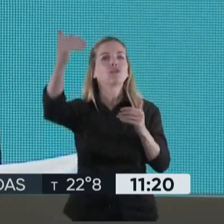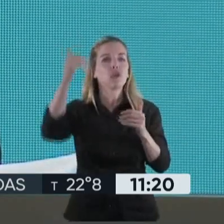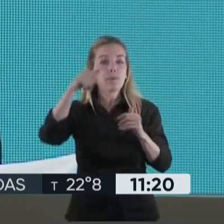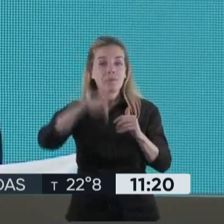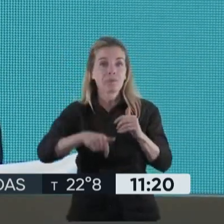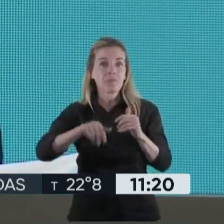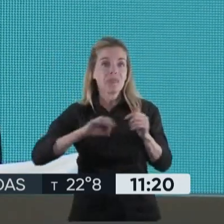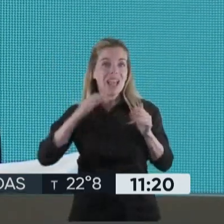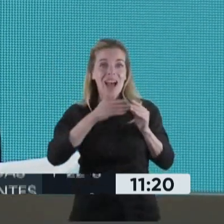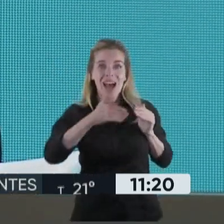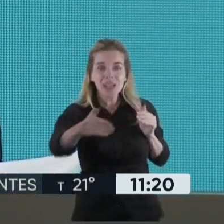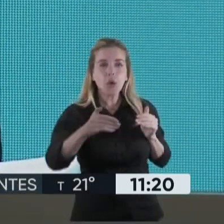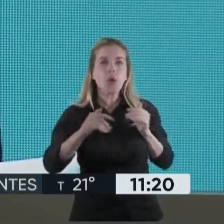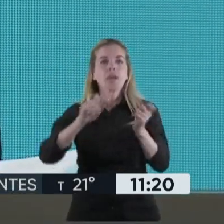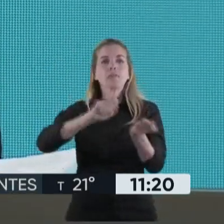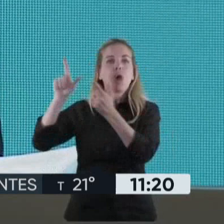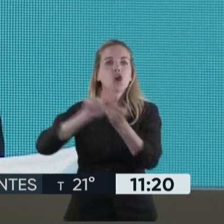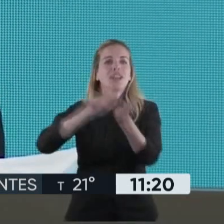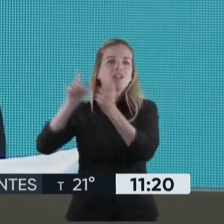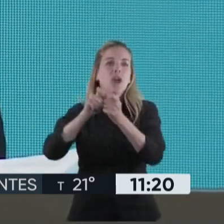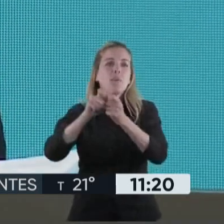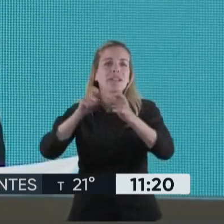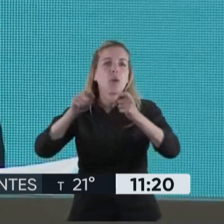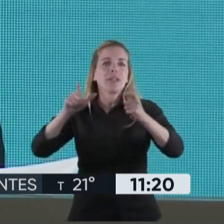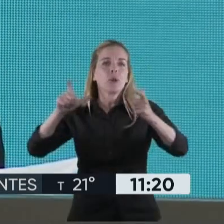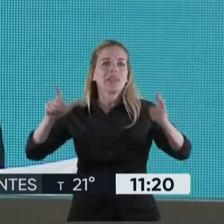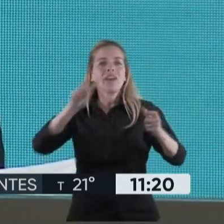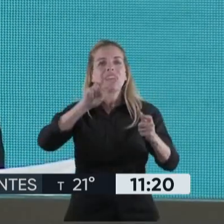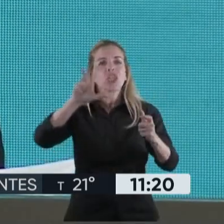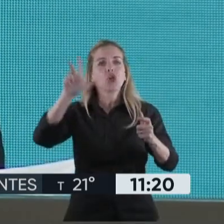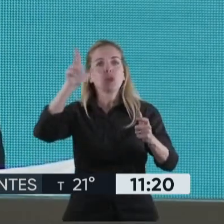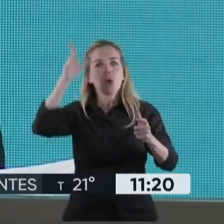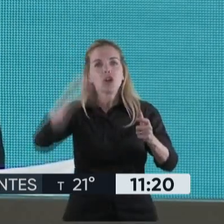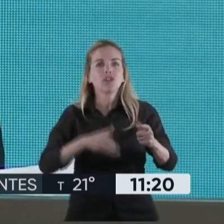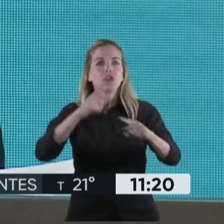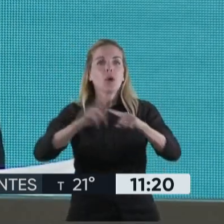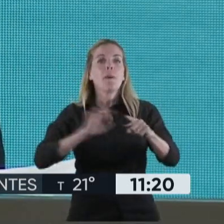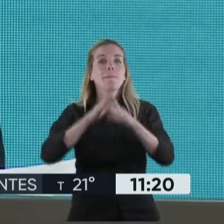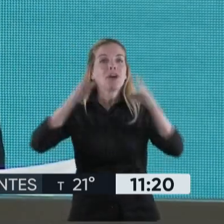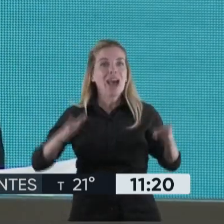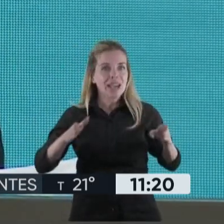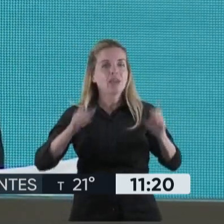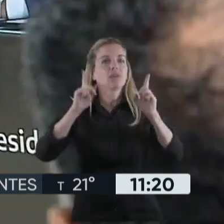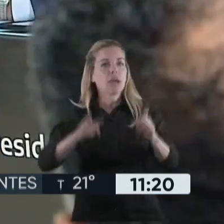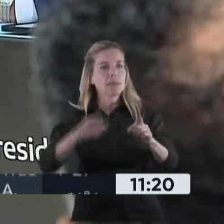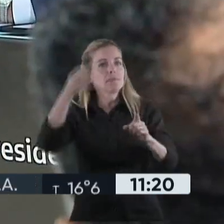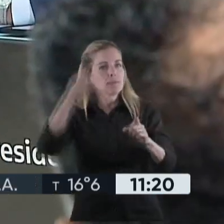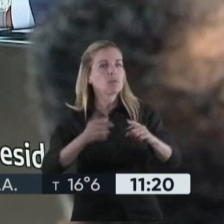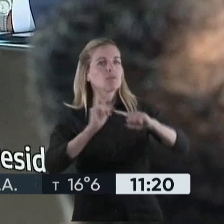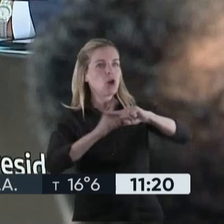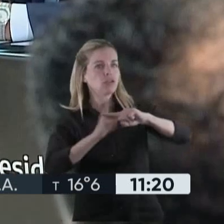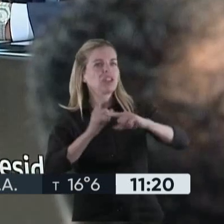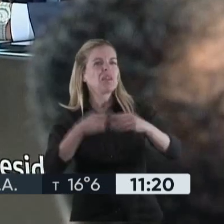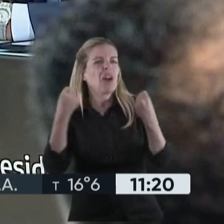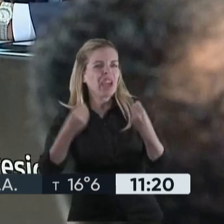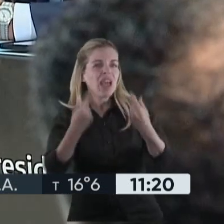vienen creciendo a un ritmo del orden del 28% interanual. Con la buena noticia también que las manufacturas de